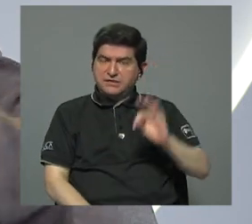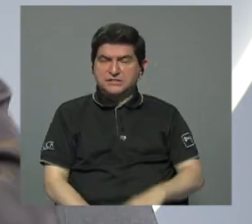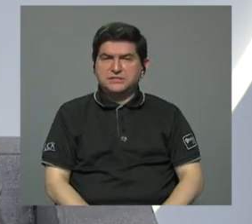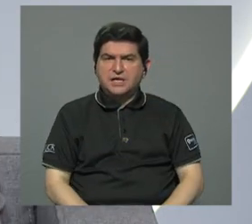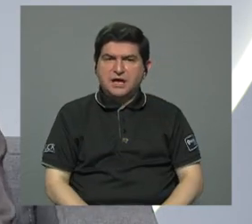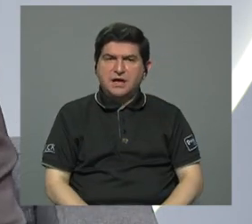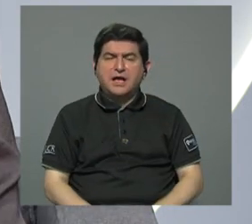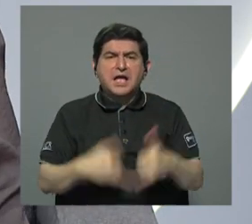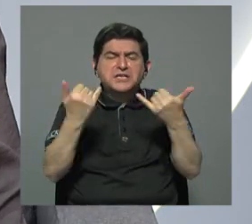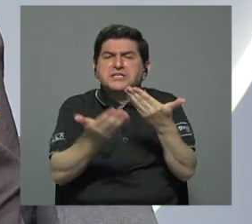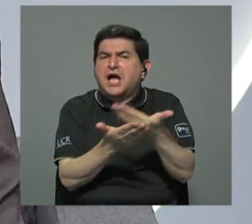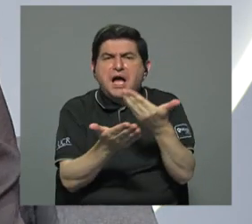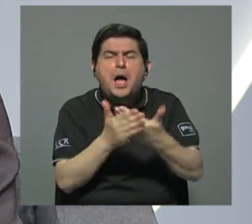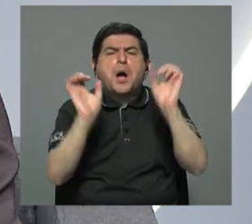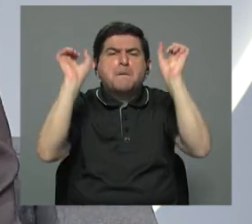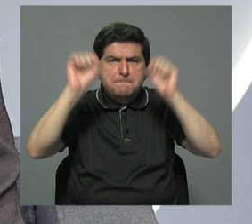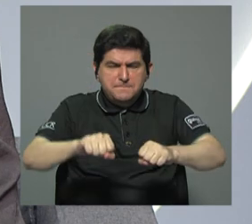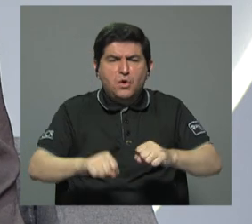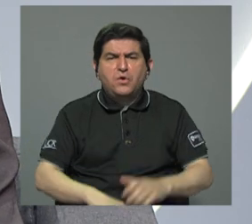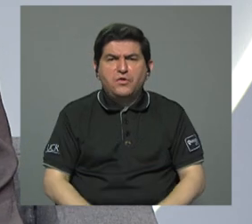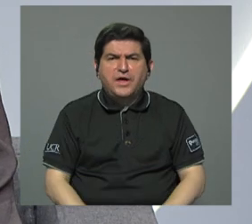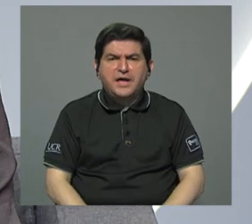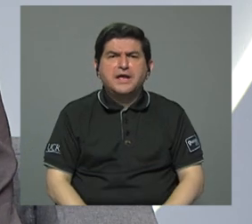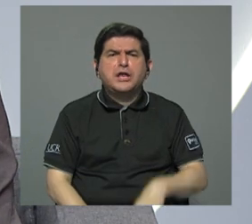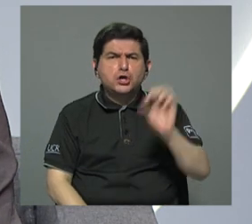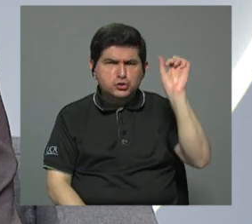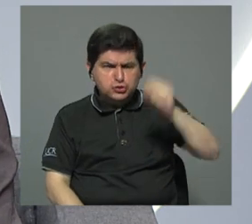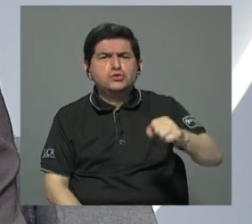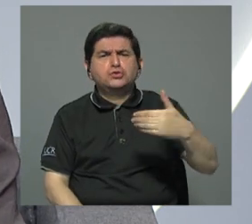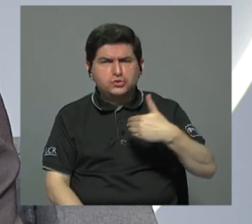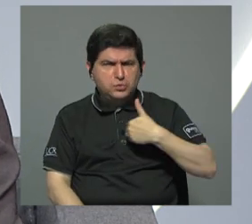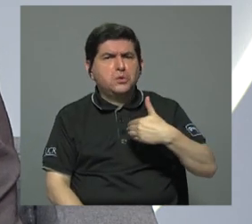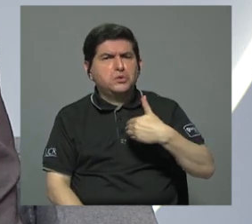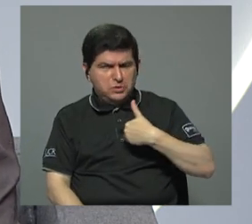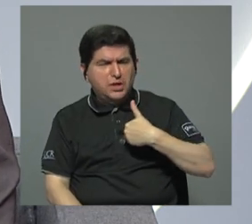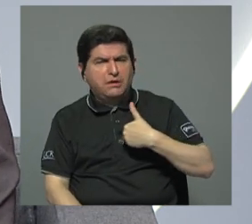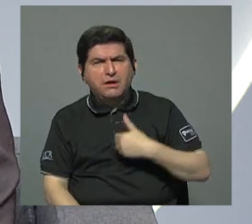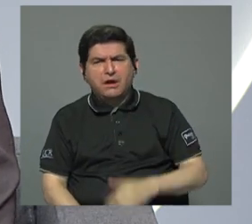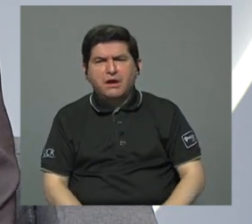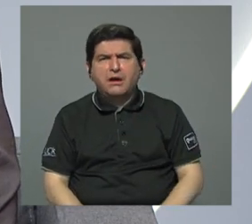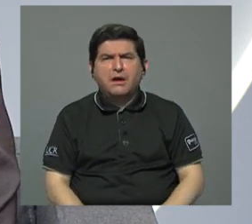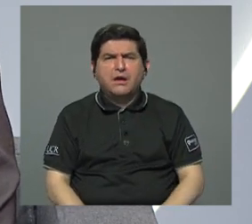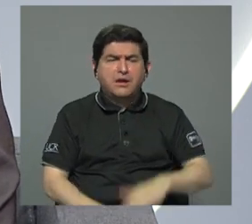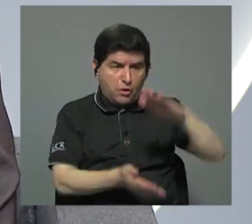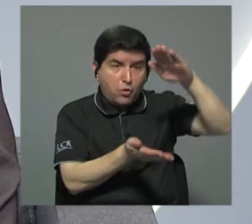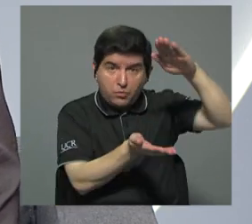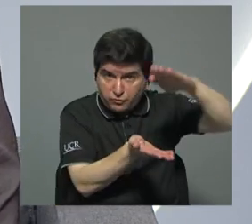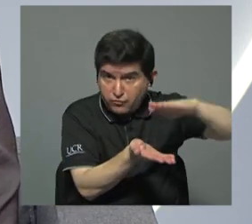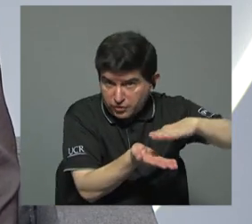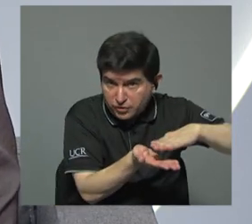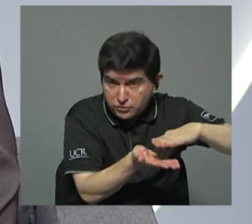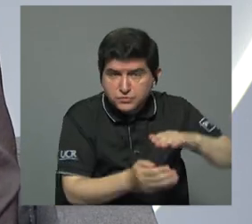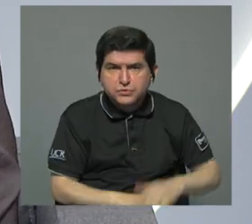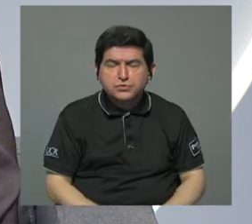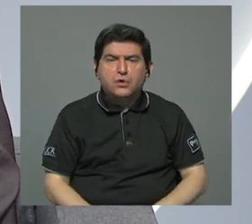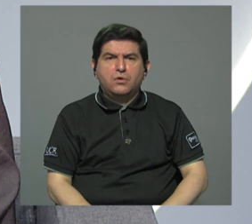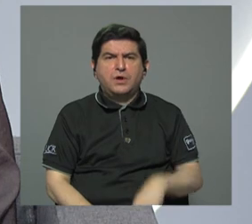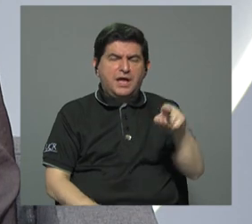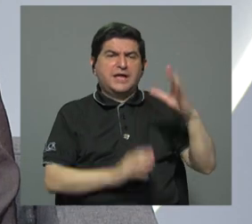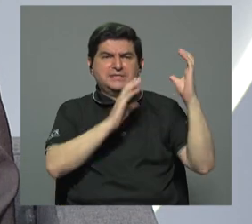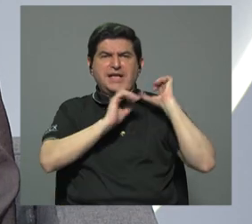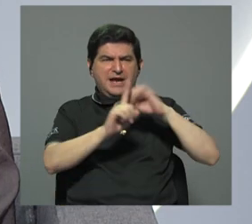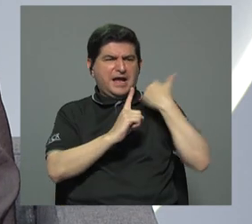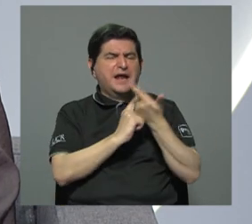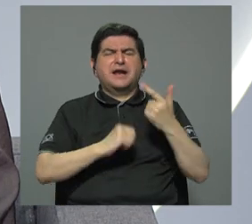está comprobado, que sí se lograría, más bien, que está comprobado que sí se lograría esta reducción en las cargas